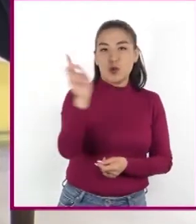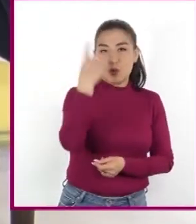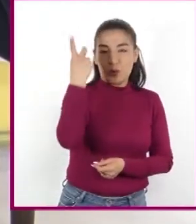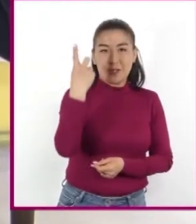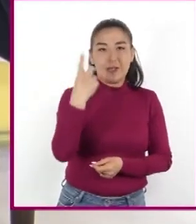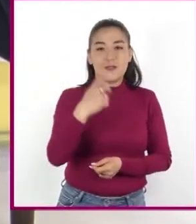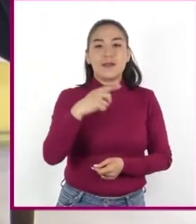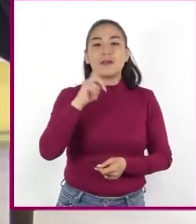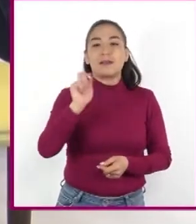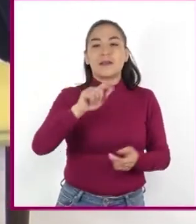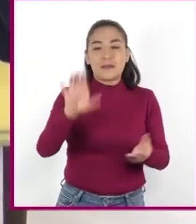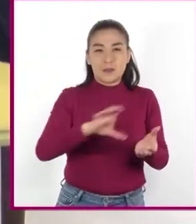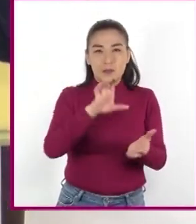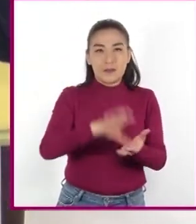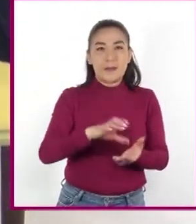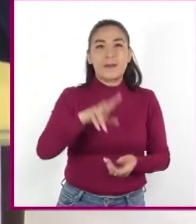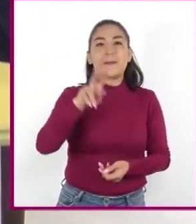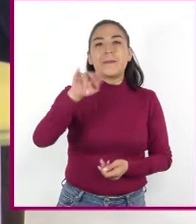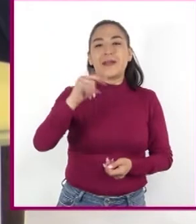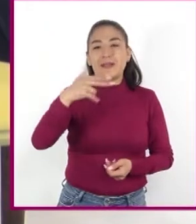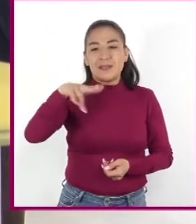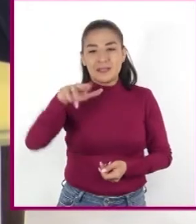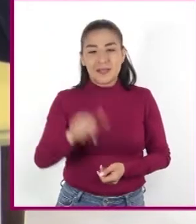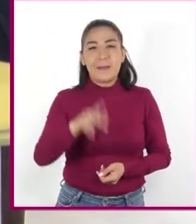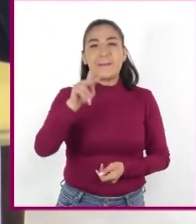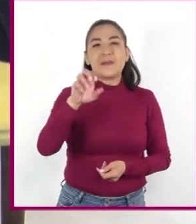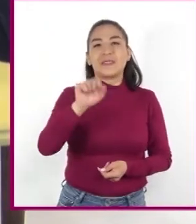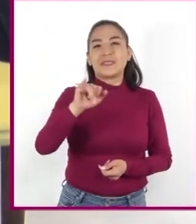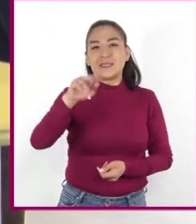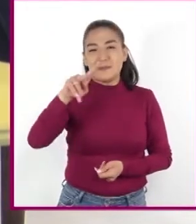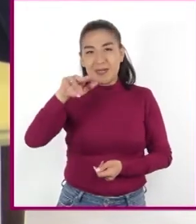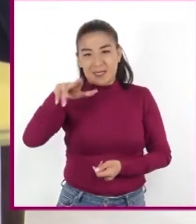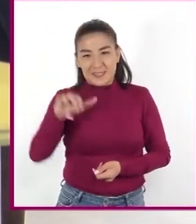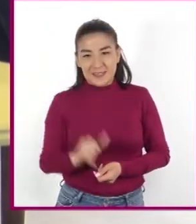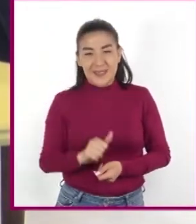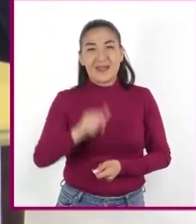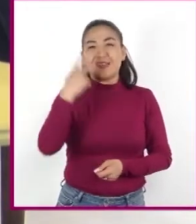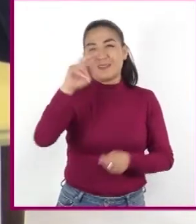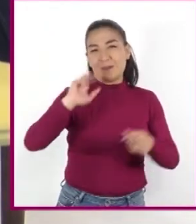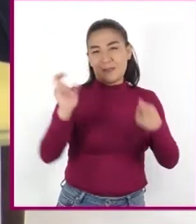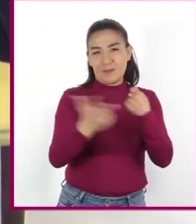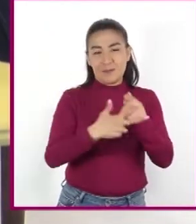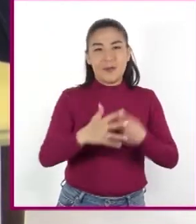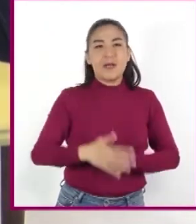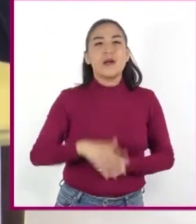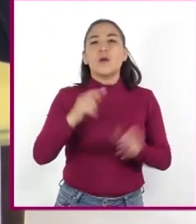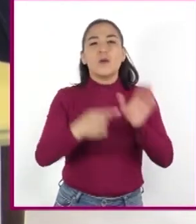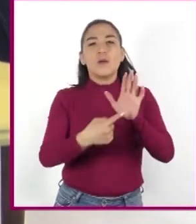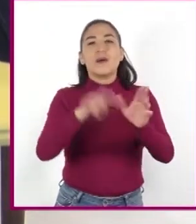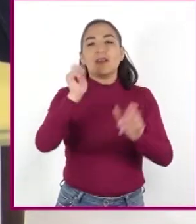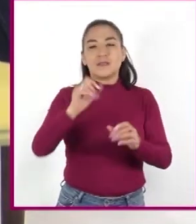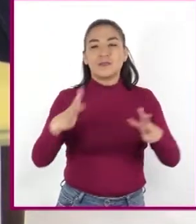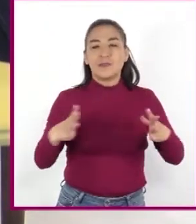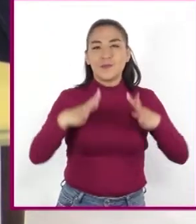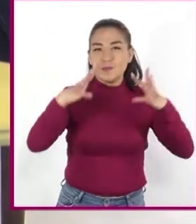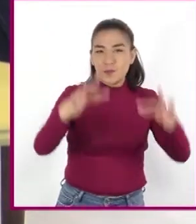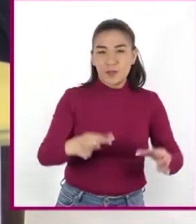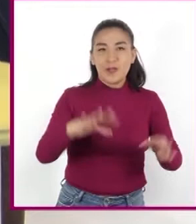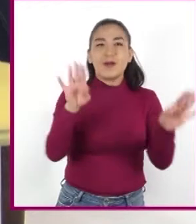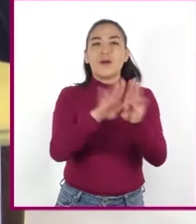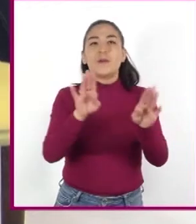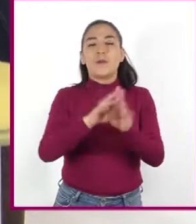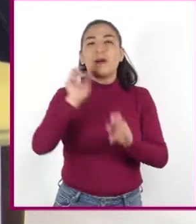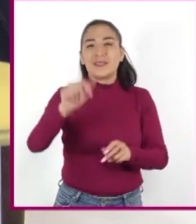de Virginia, Massachusetts y Pensilvania, y en ellas se muestran escenas de la fundación y lucha de